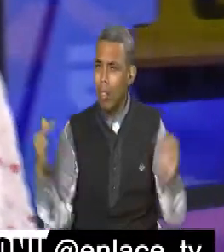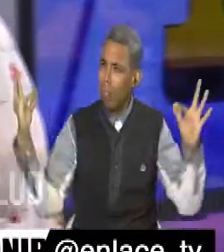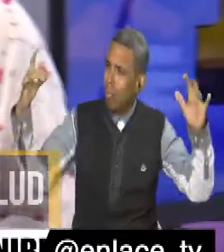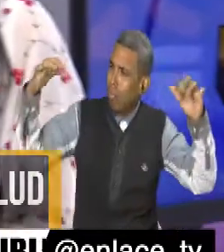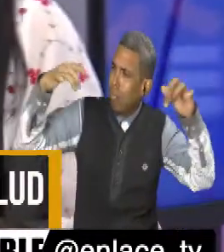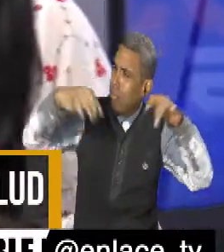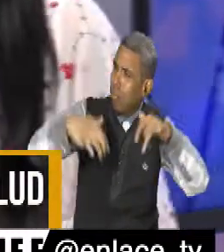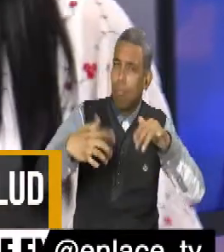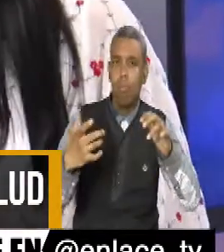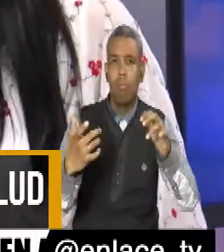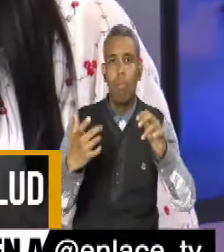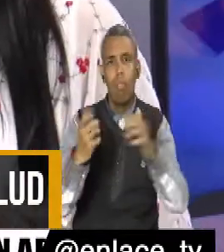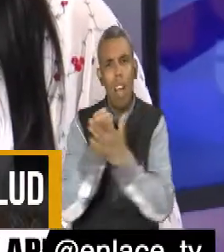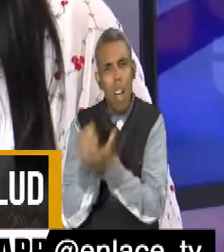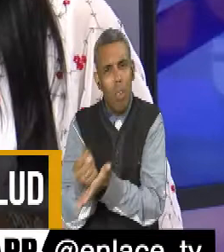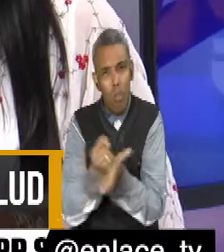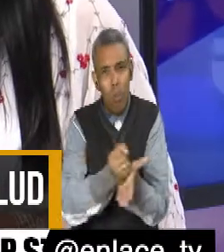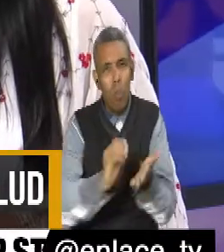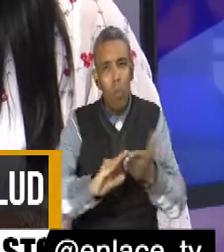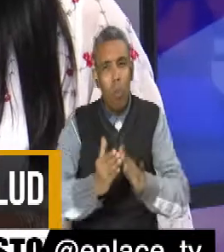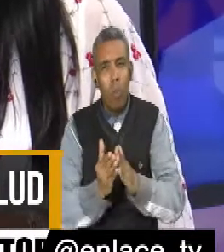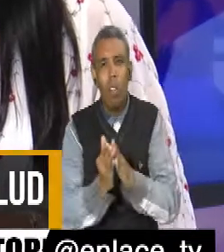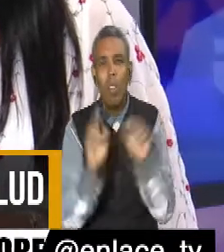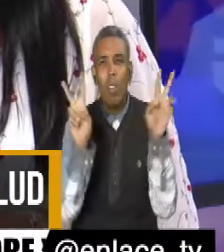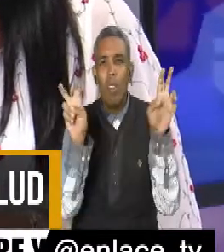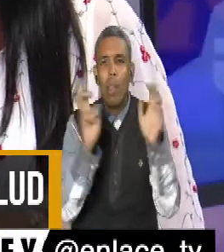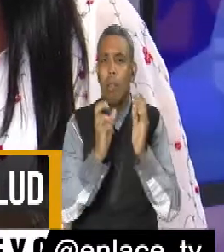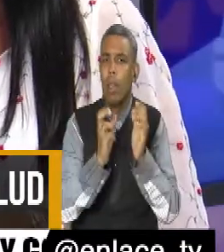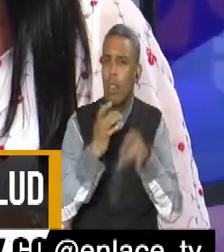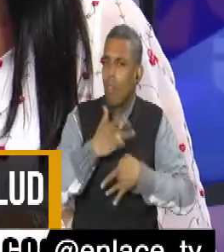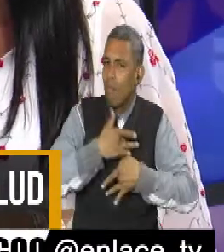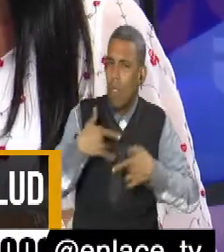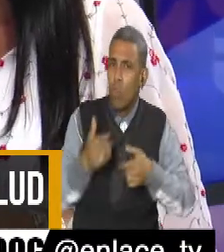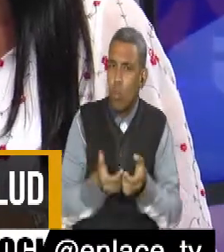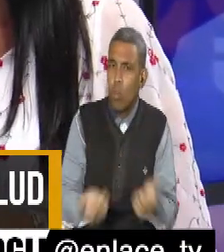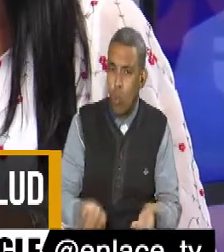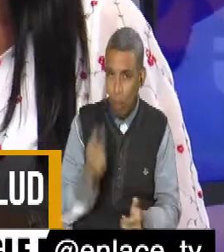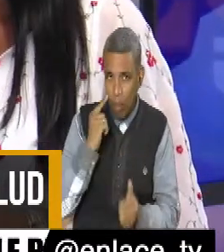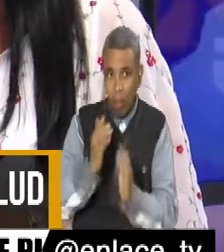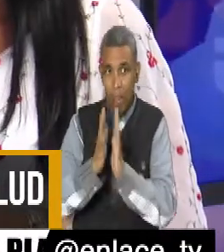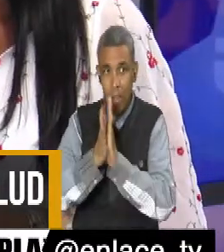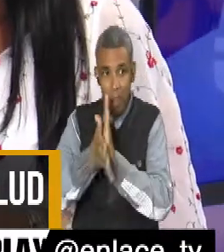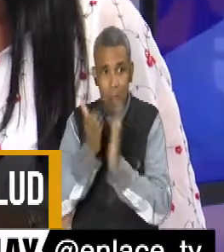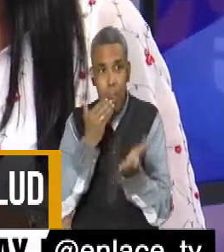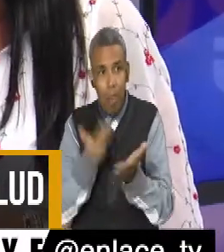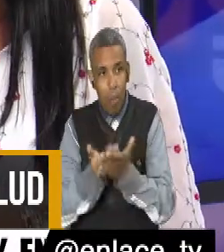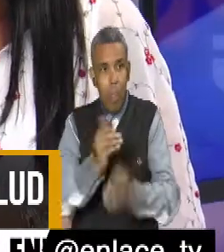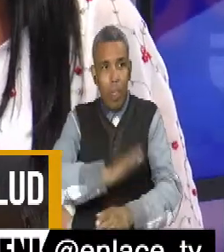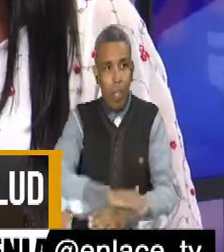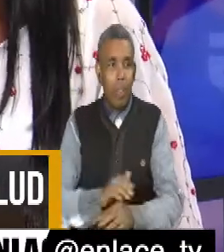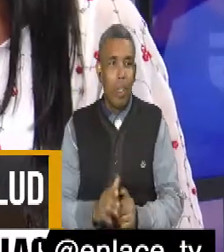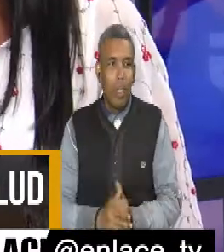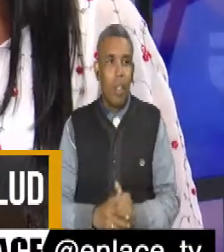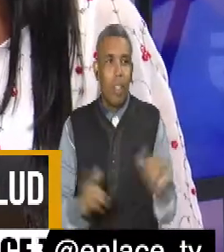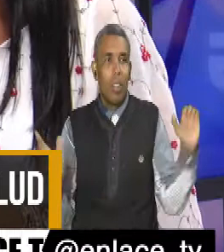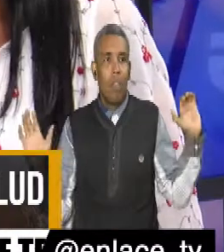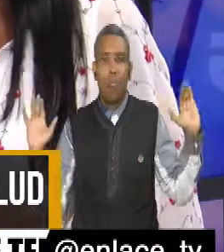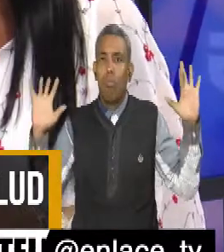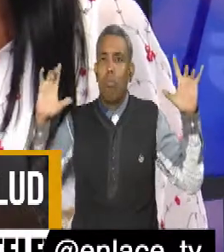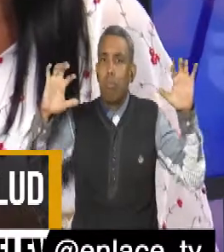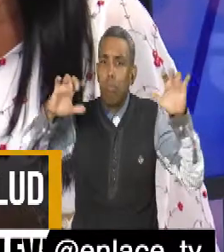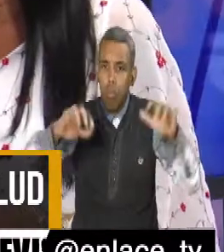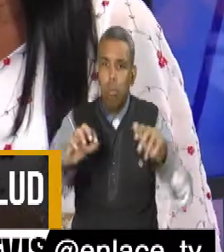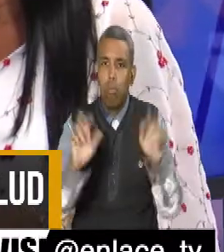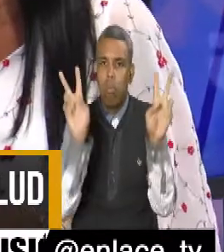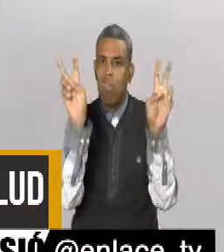qué se trata esta actividad? ¿Cuál es el fin? Muy buenas tardes, Paola, y a todos los televidentes de Enlace Noticias. El Encuentro Ciudadano por la Salud es un escenario